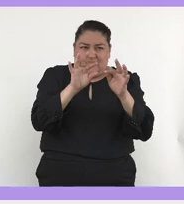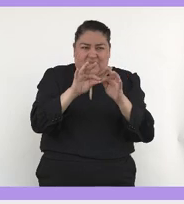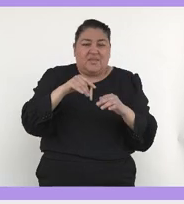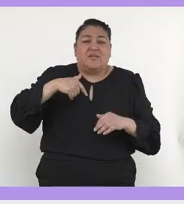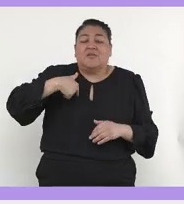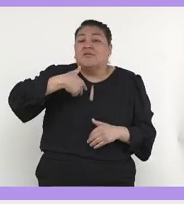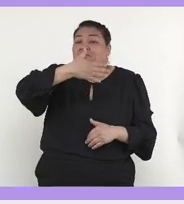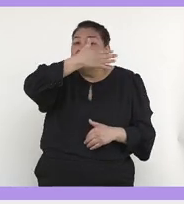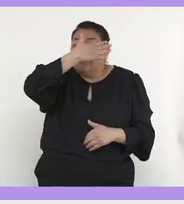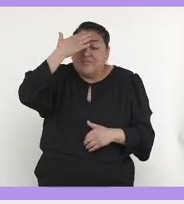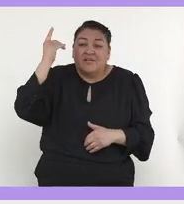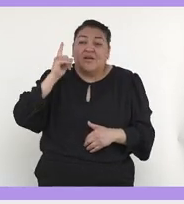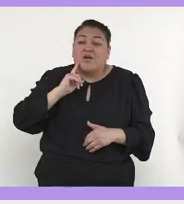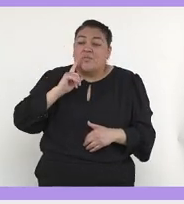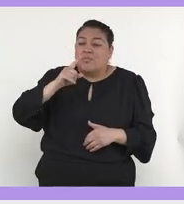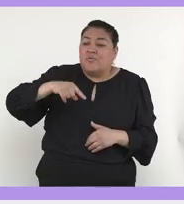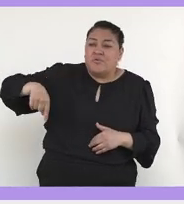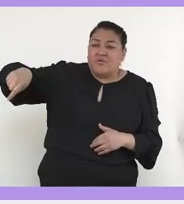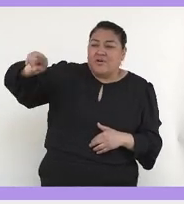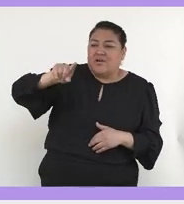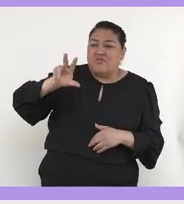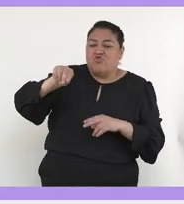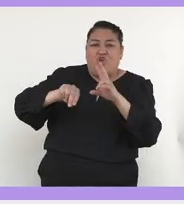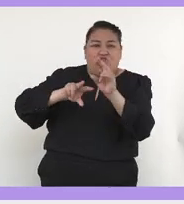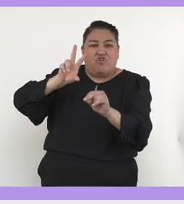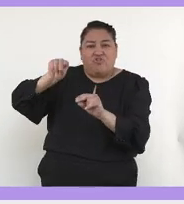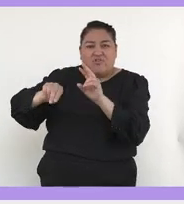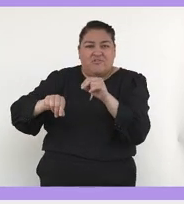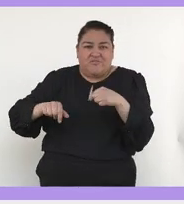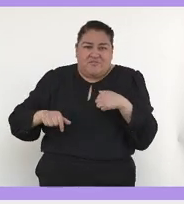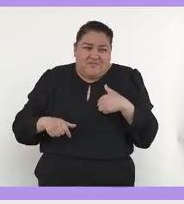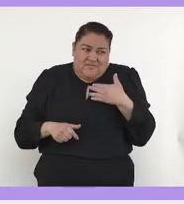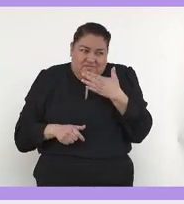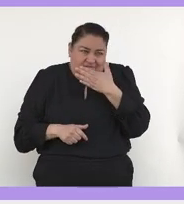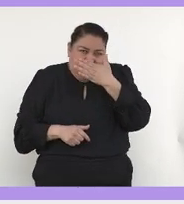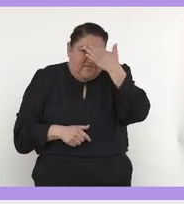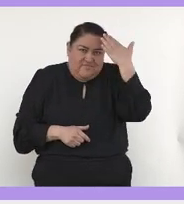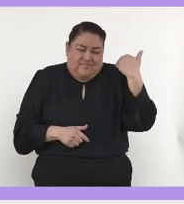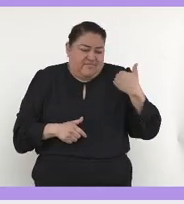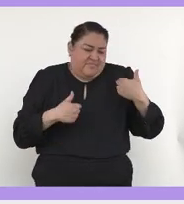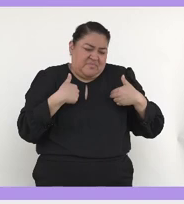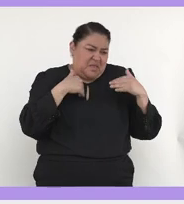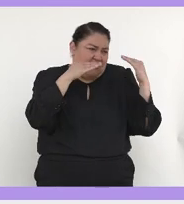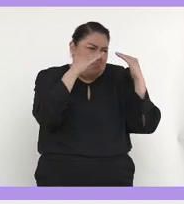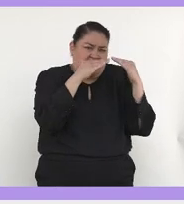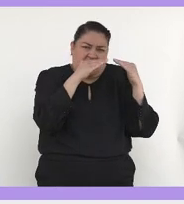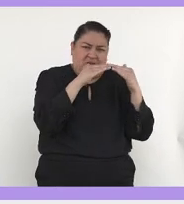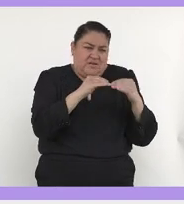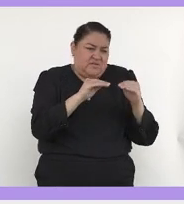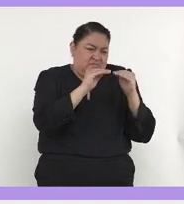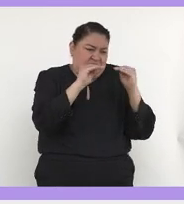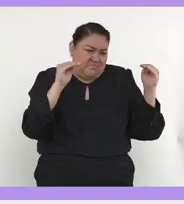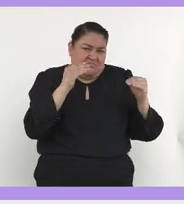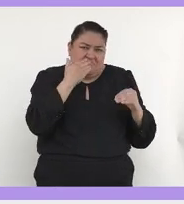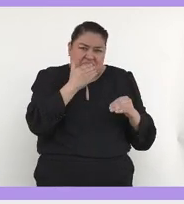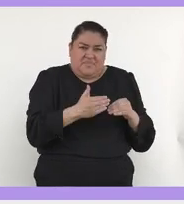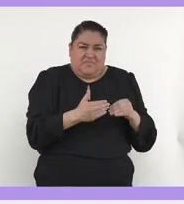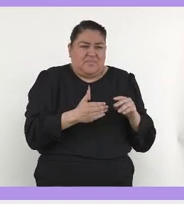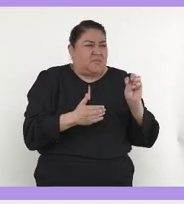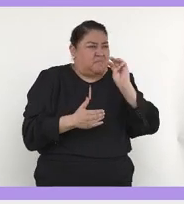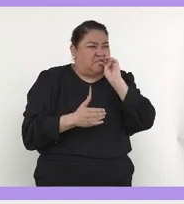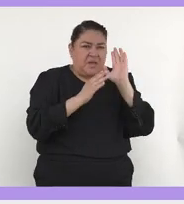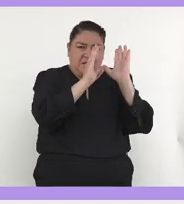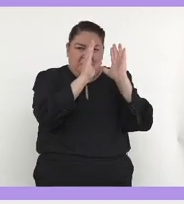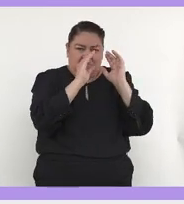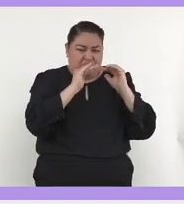enterada de que el mundo iba a decirme muchos peros hasta que salí de casa por un lado era como mamá me hubieras advertido Pero por otro